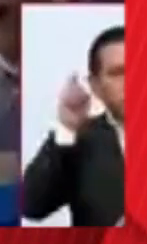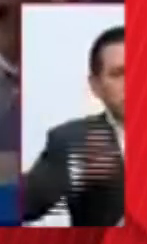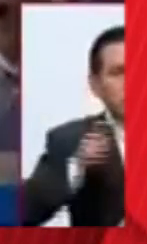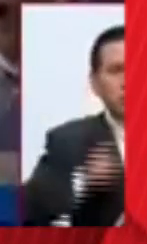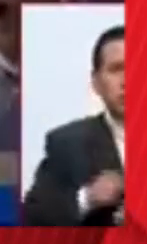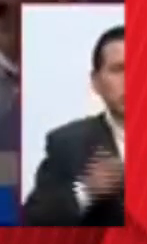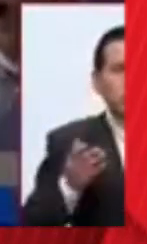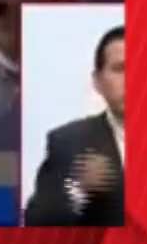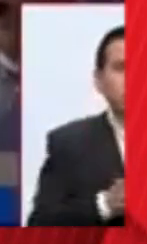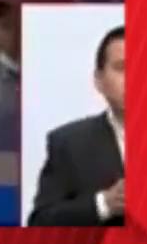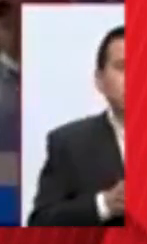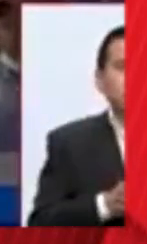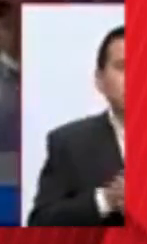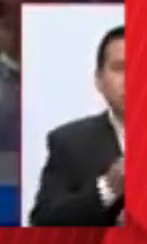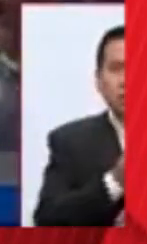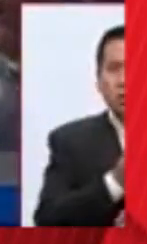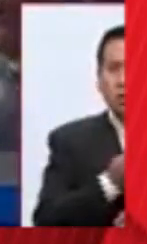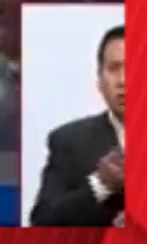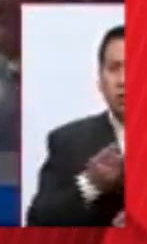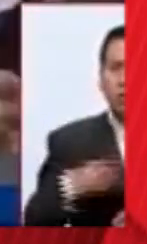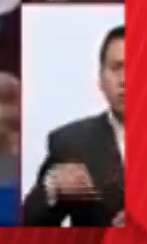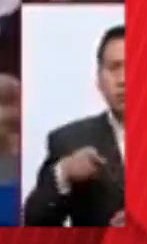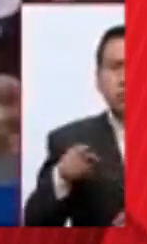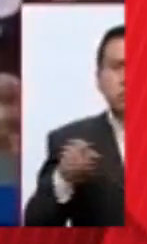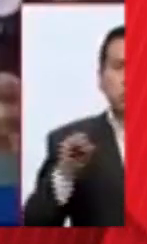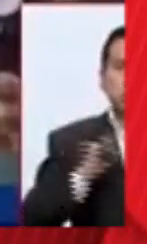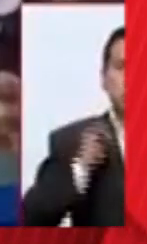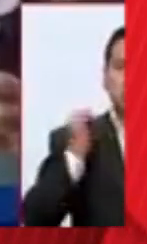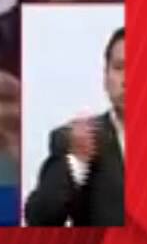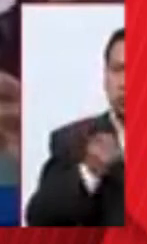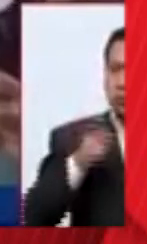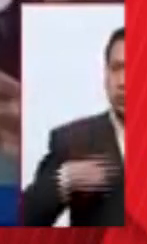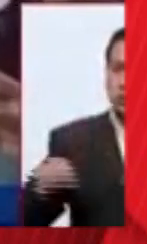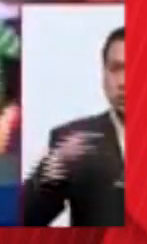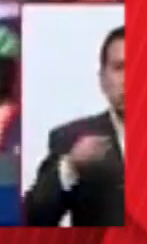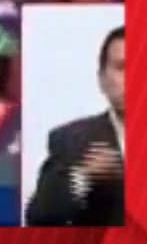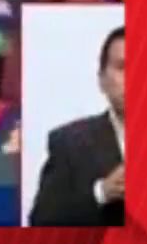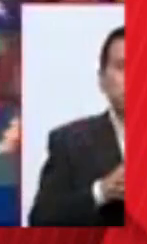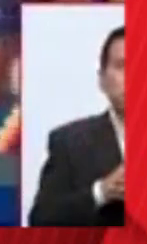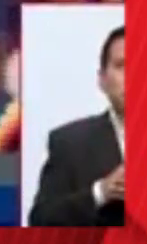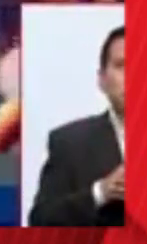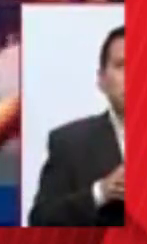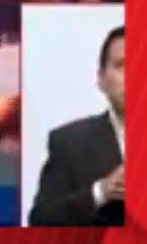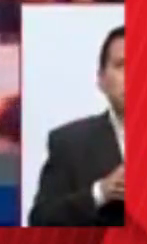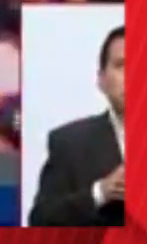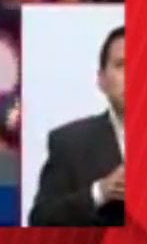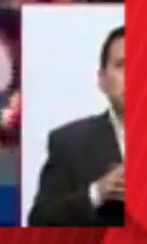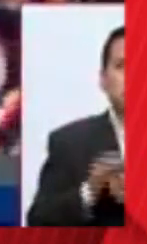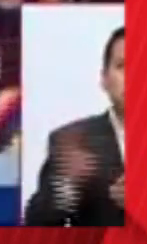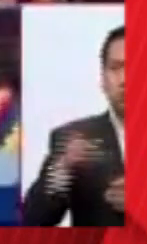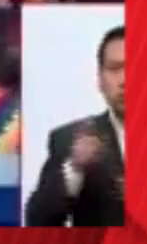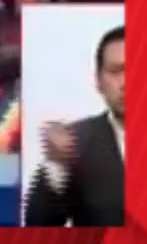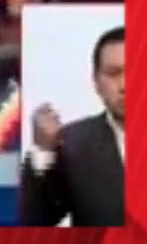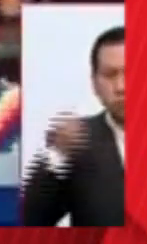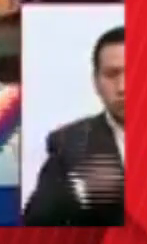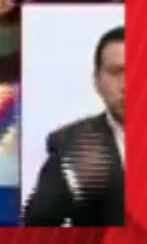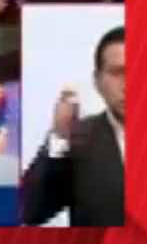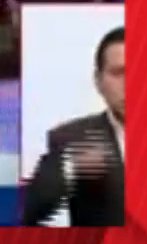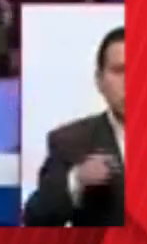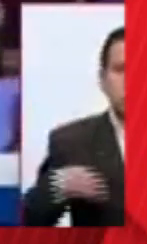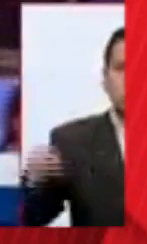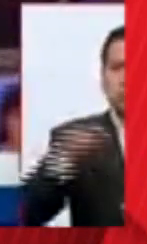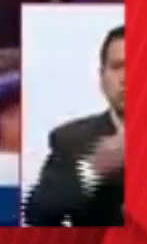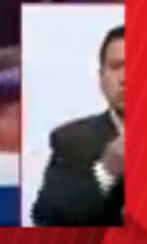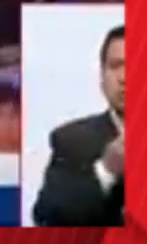algunas instituciones, sus aportes,